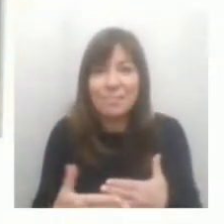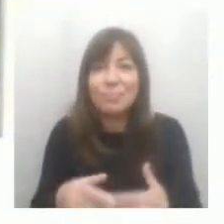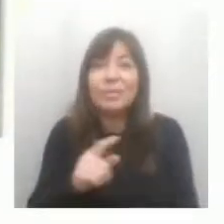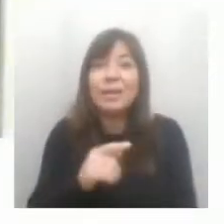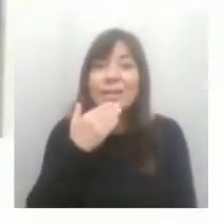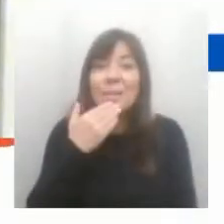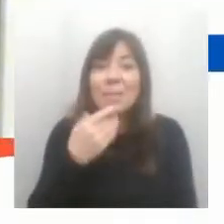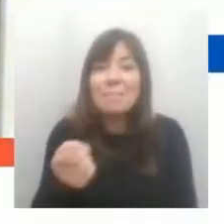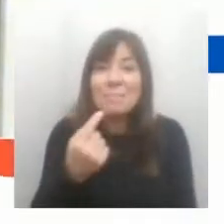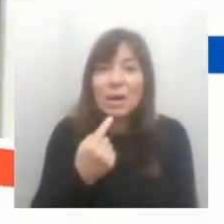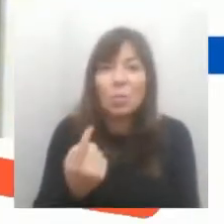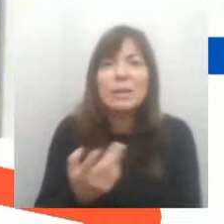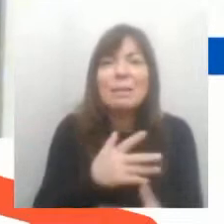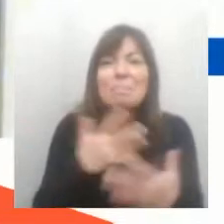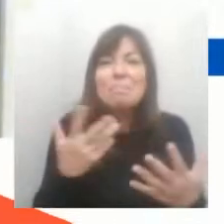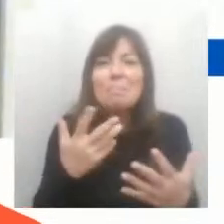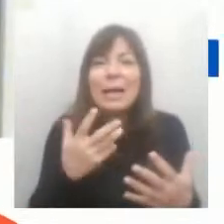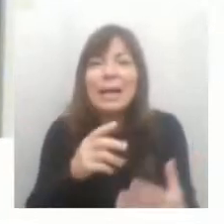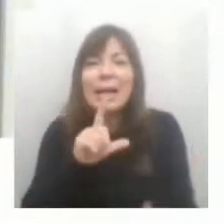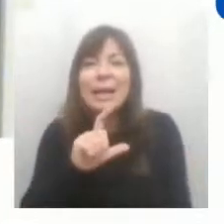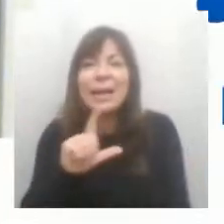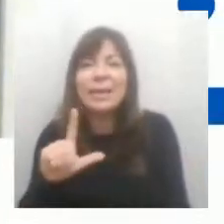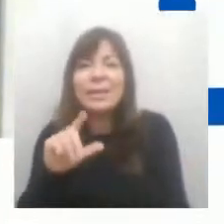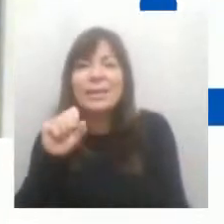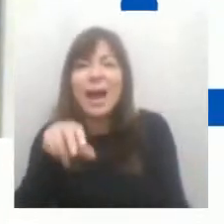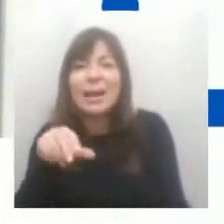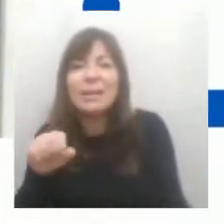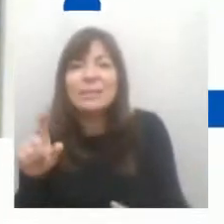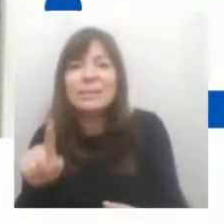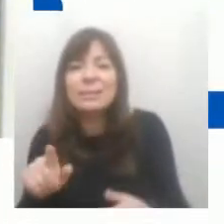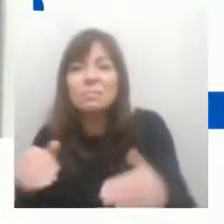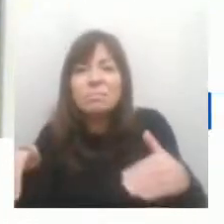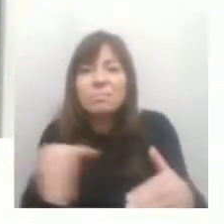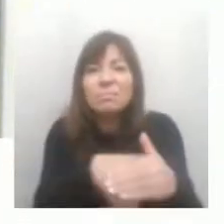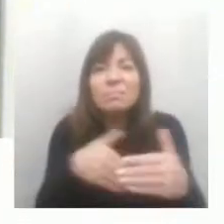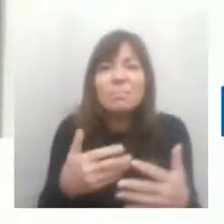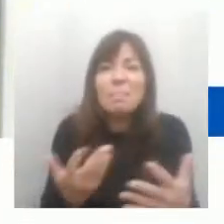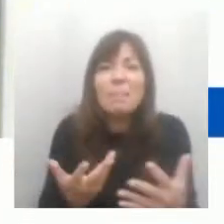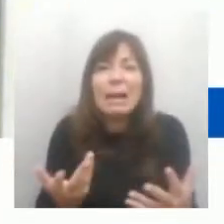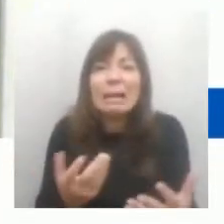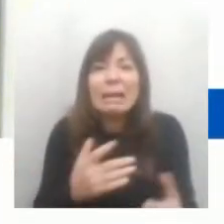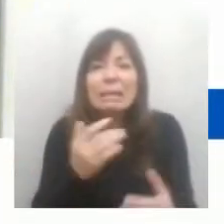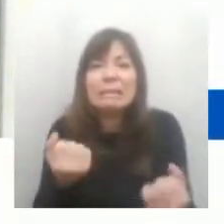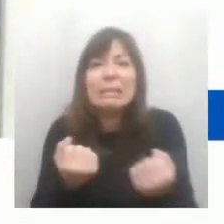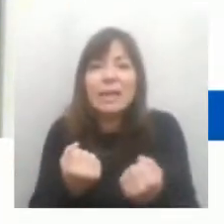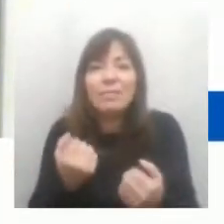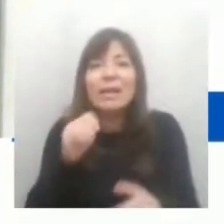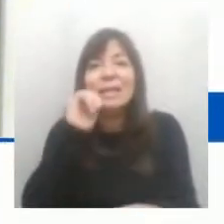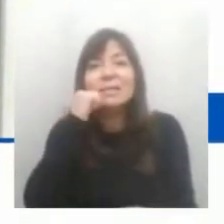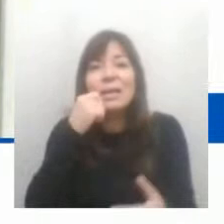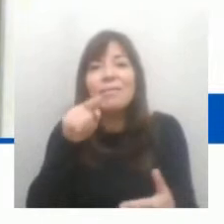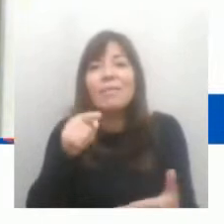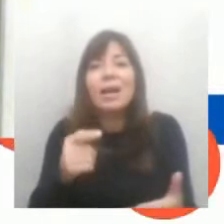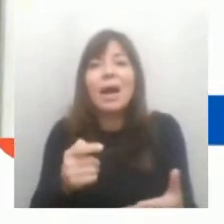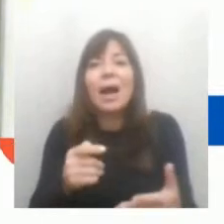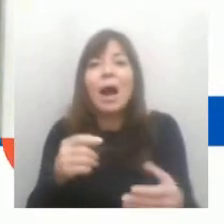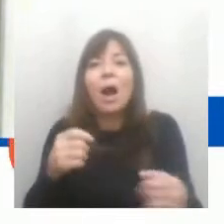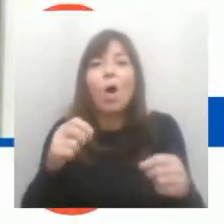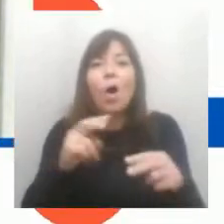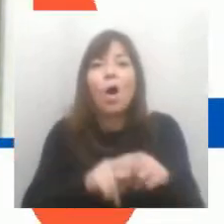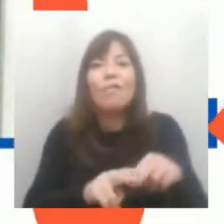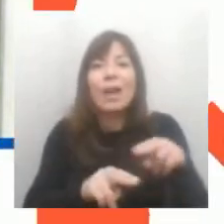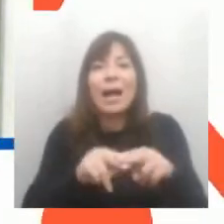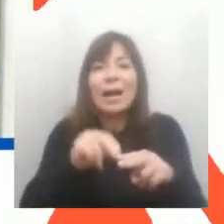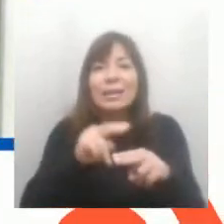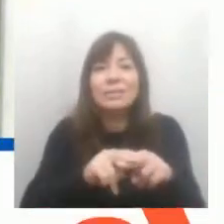¿para qué son esas lianas? Las lianas que están afuera son, se conocen como los penetrables, y es una obra de arte